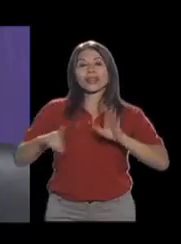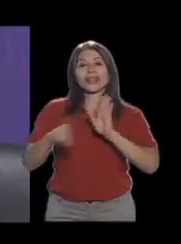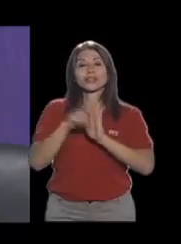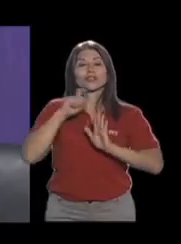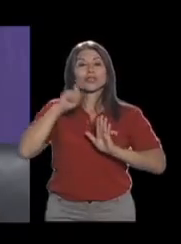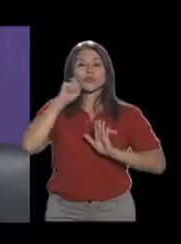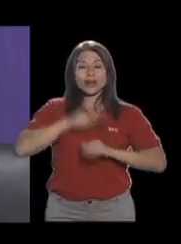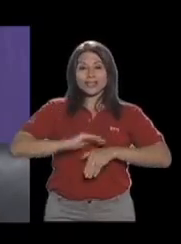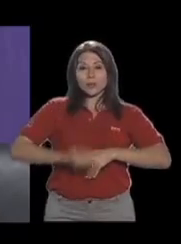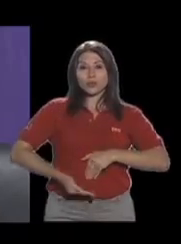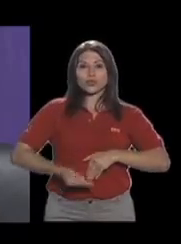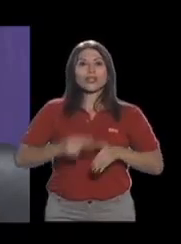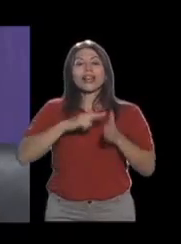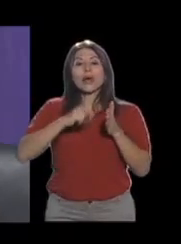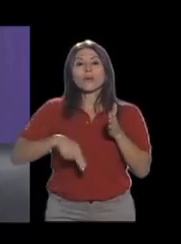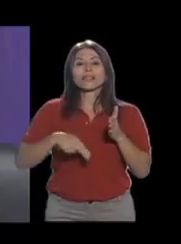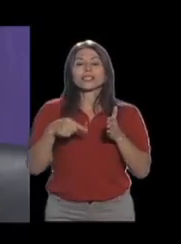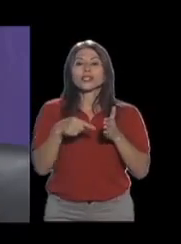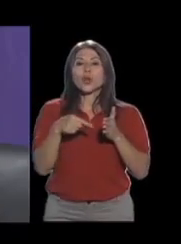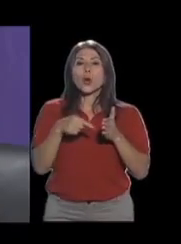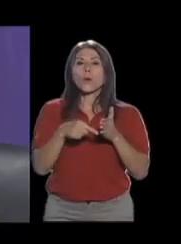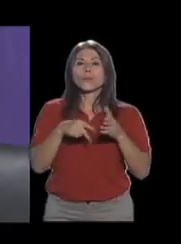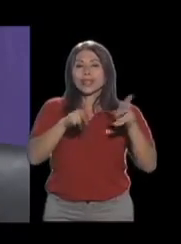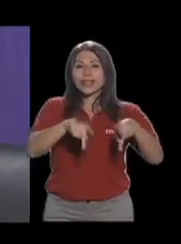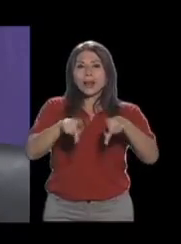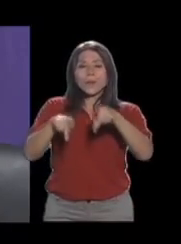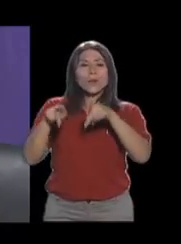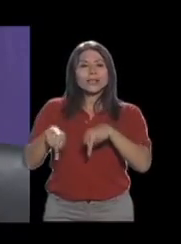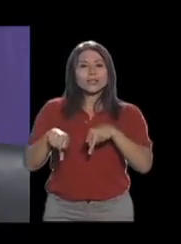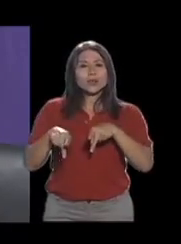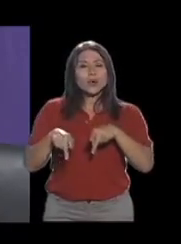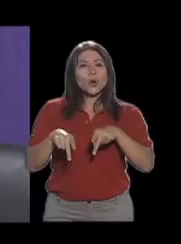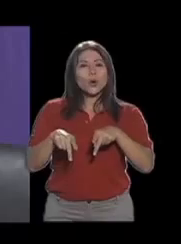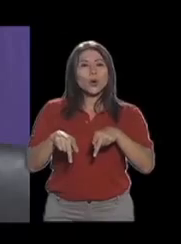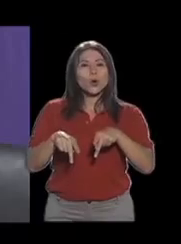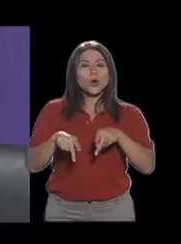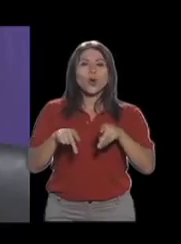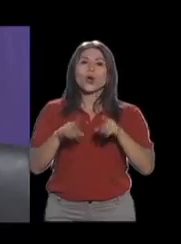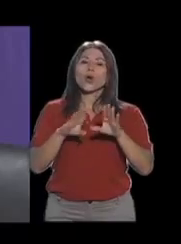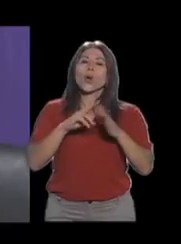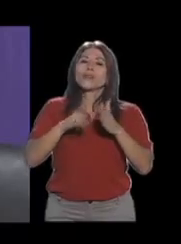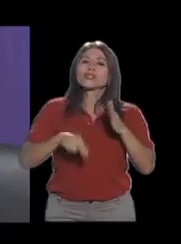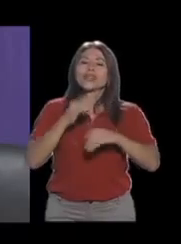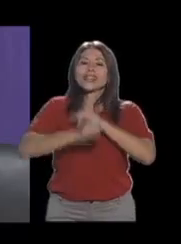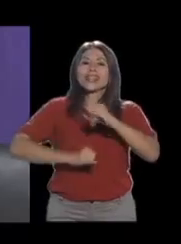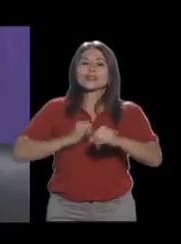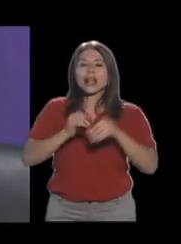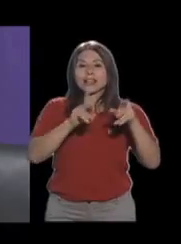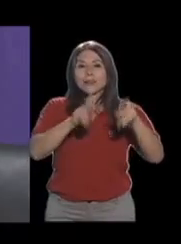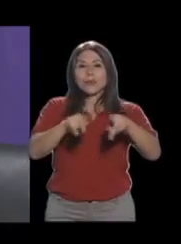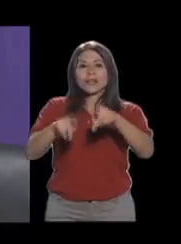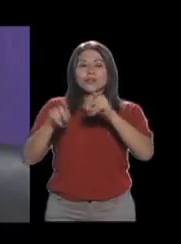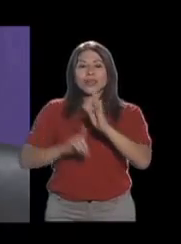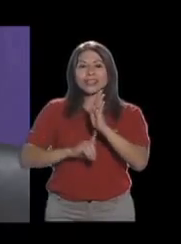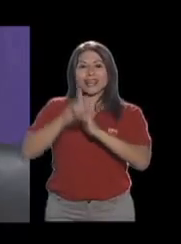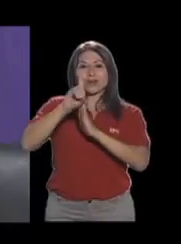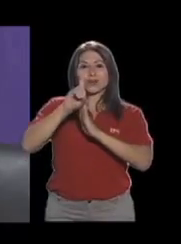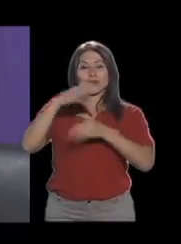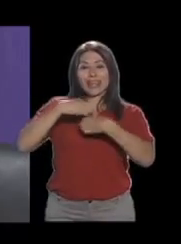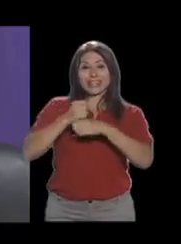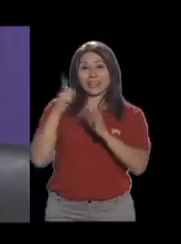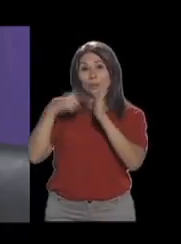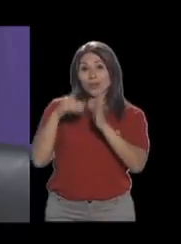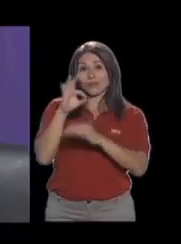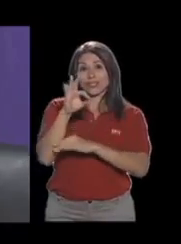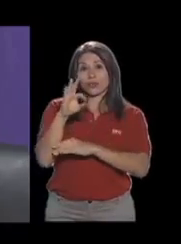es en la Convención de la Población y de la Convención Internacional de Población y Desarrollo, que se hizo en el Cairo en 1994. Y ahí